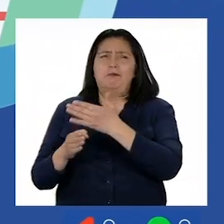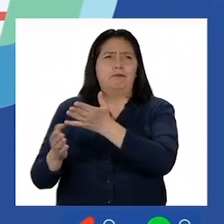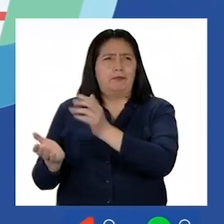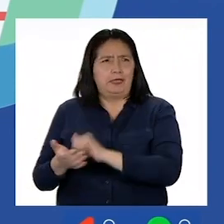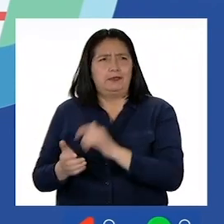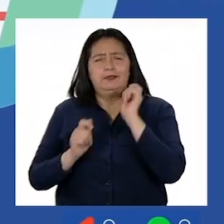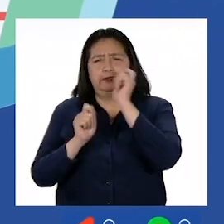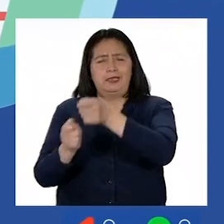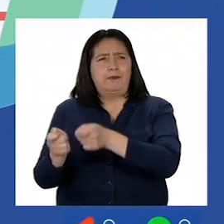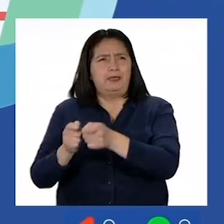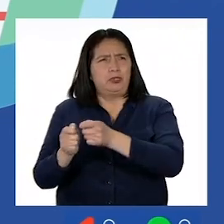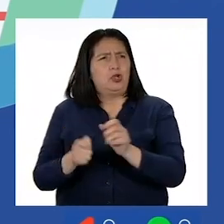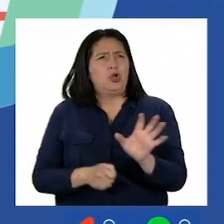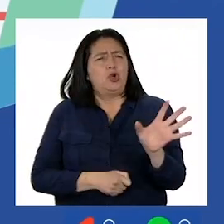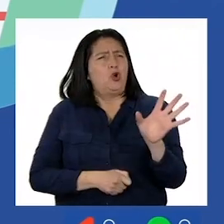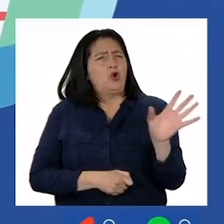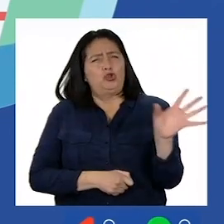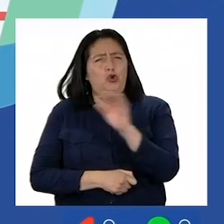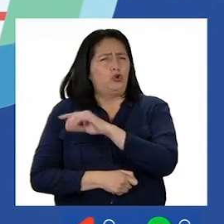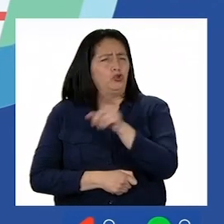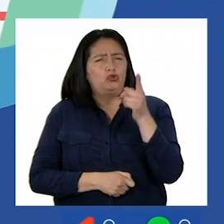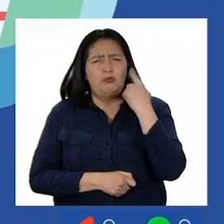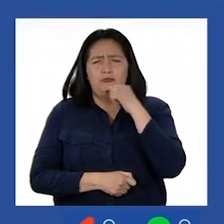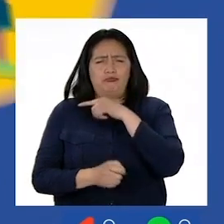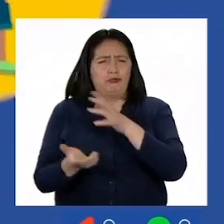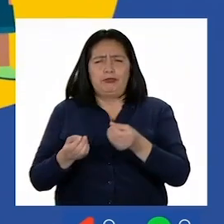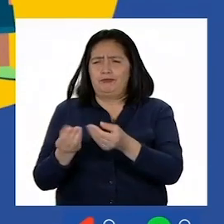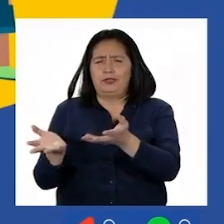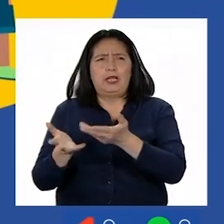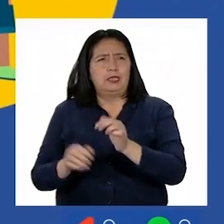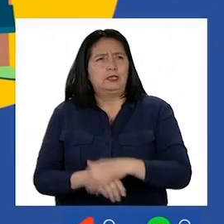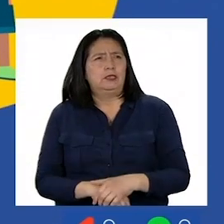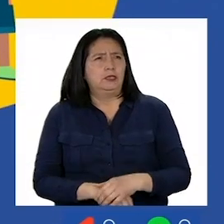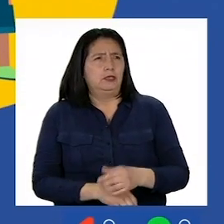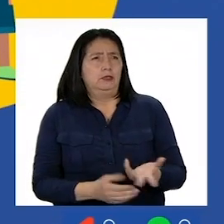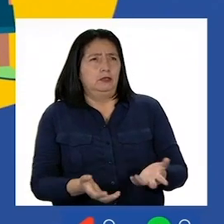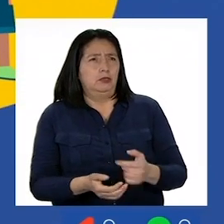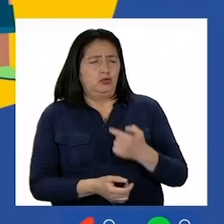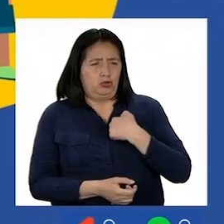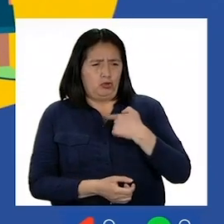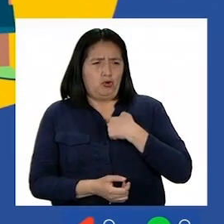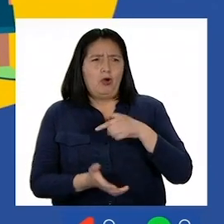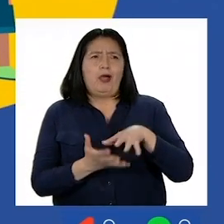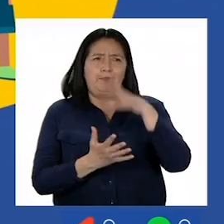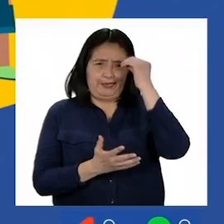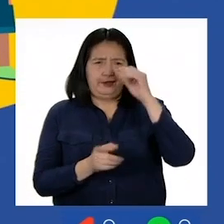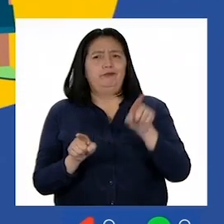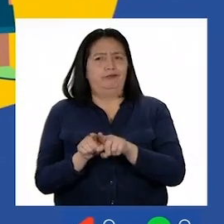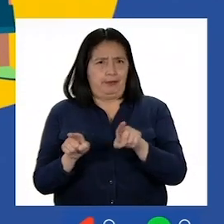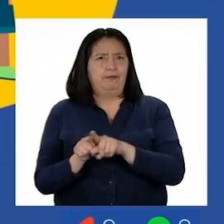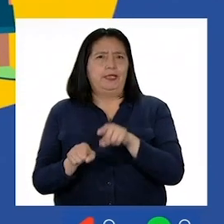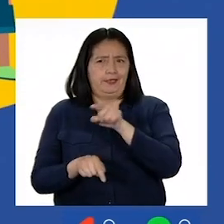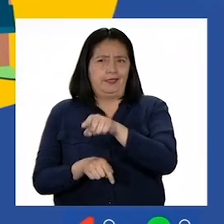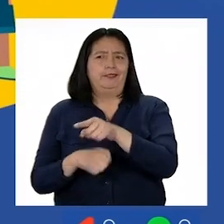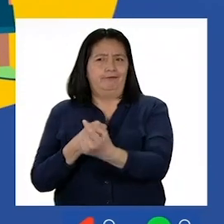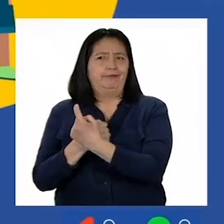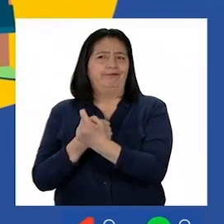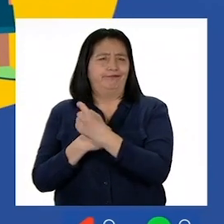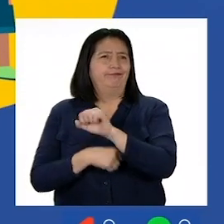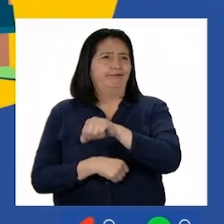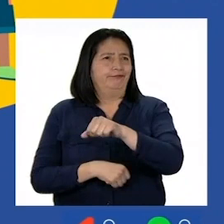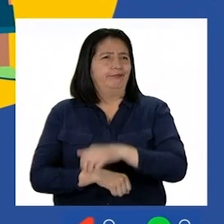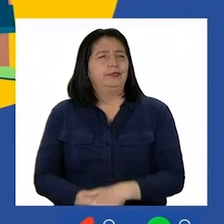la pesca con todos y todas. Yo también he aprendido mucho de